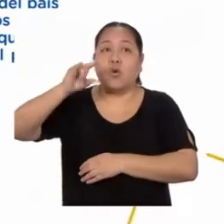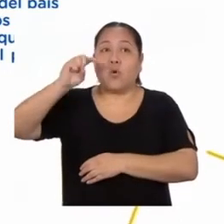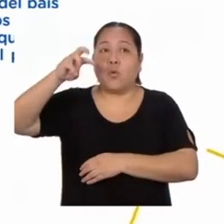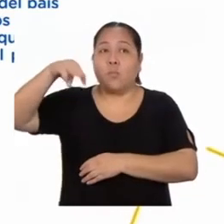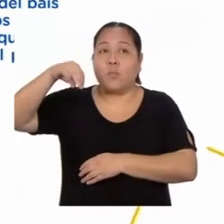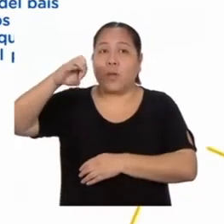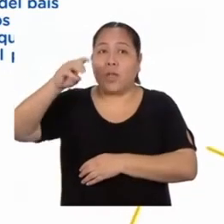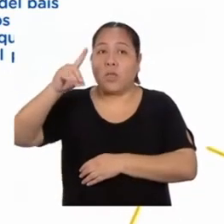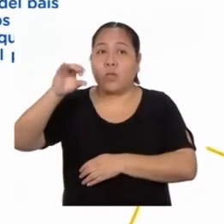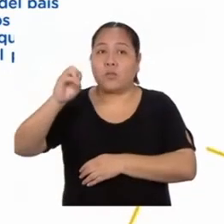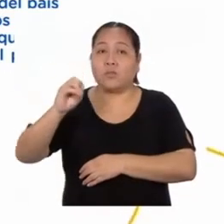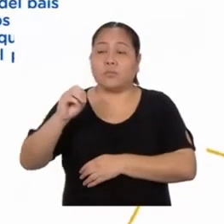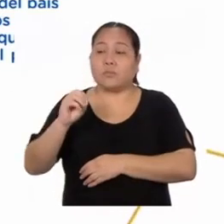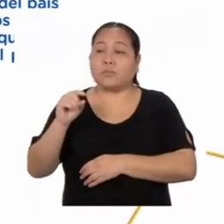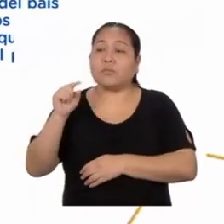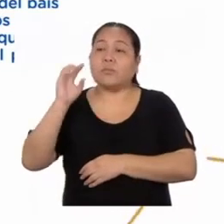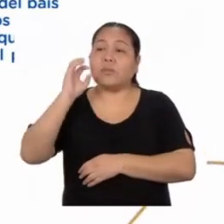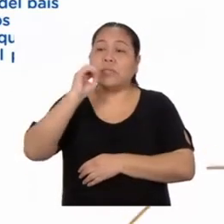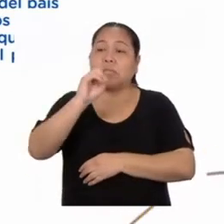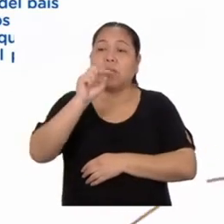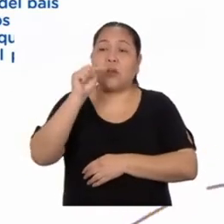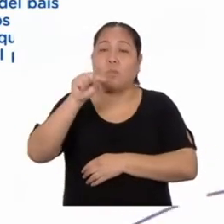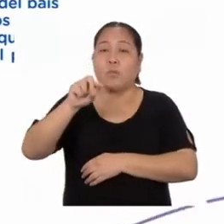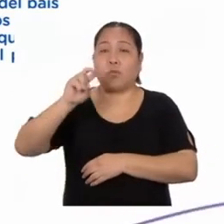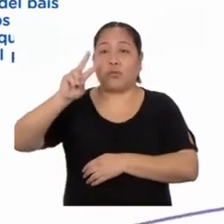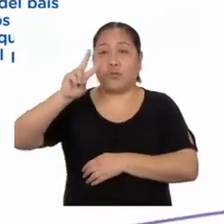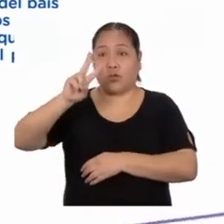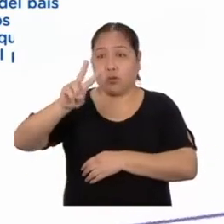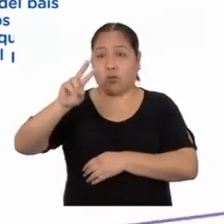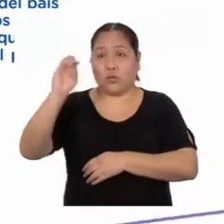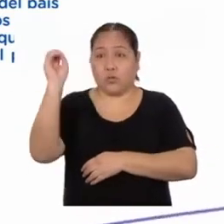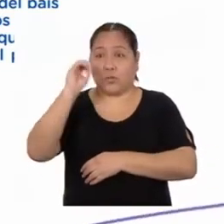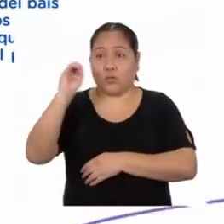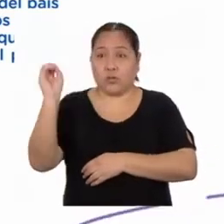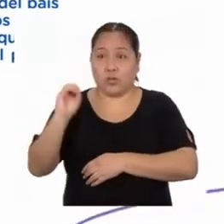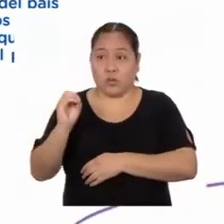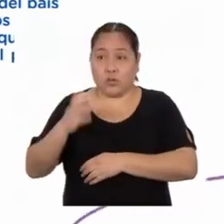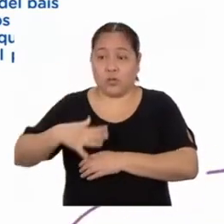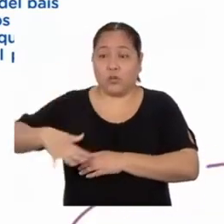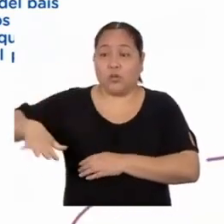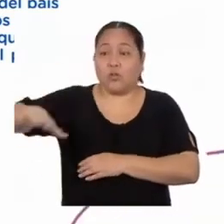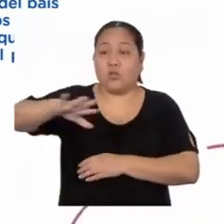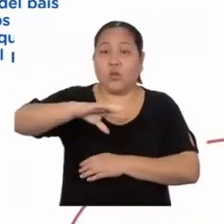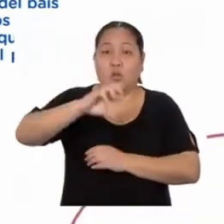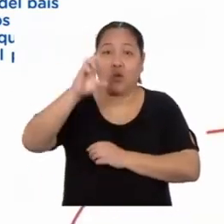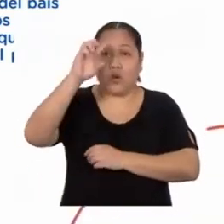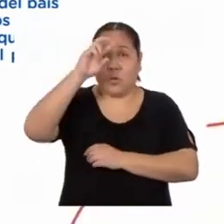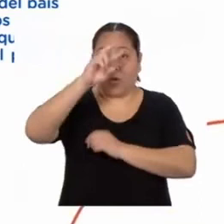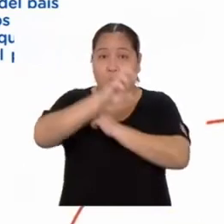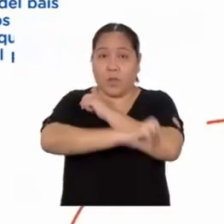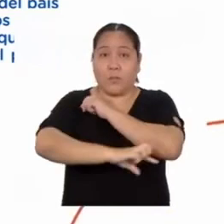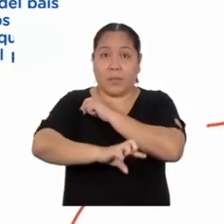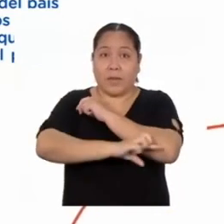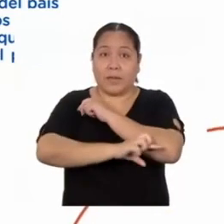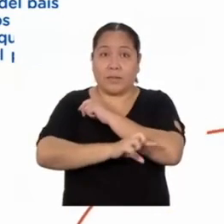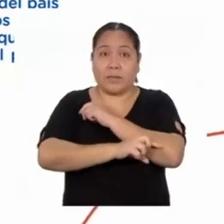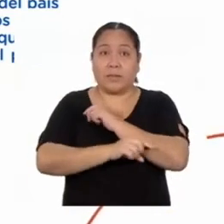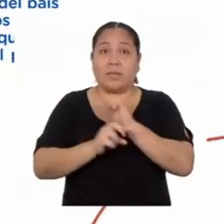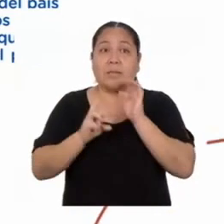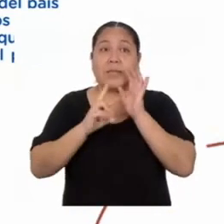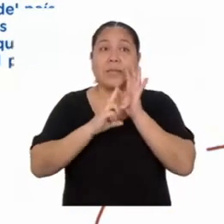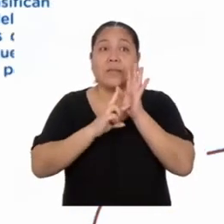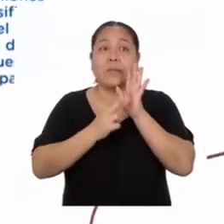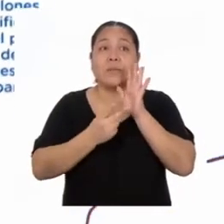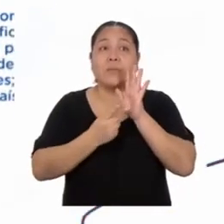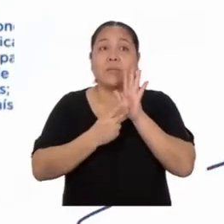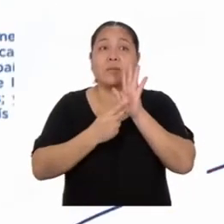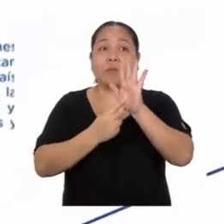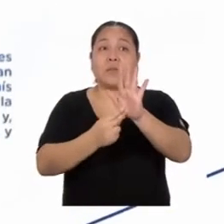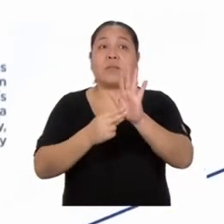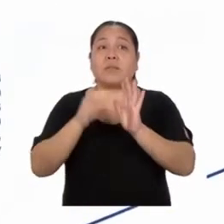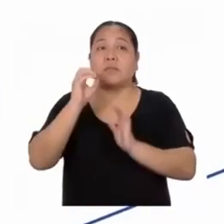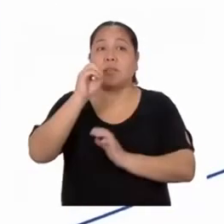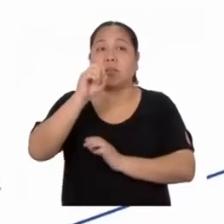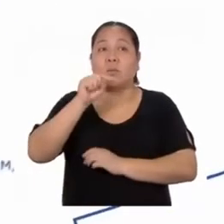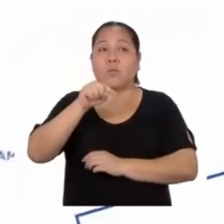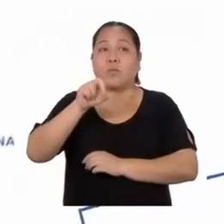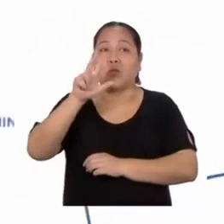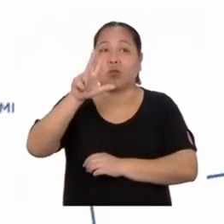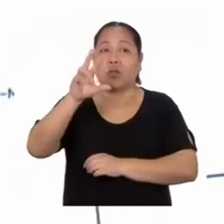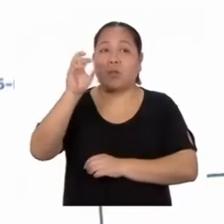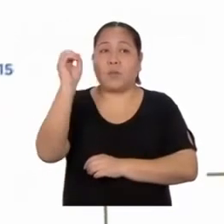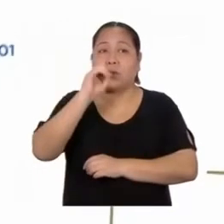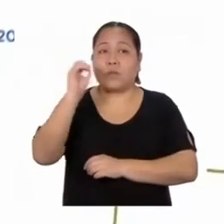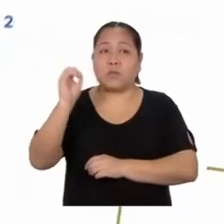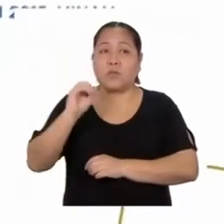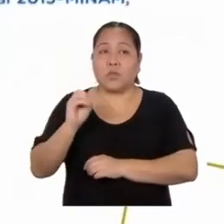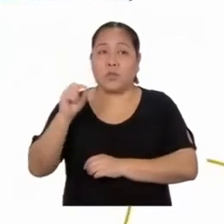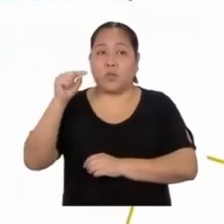que cubren el 0.2% del país y significan el 0.3% de los bosques.